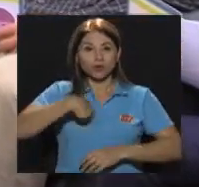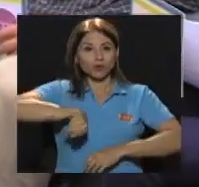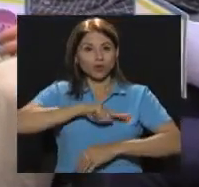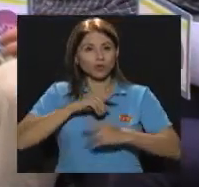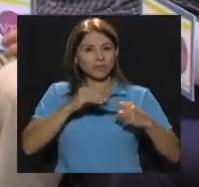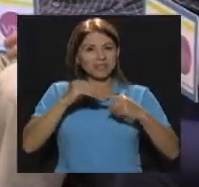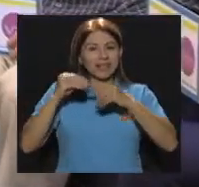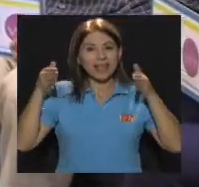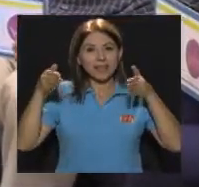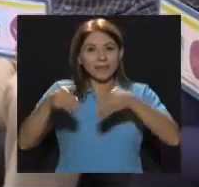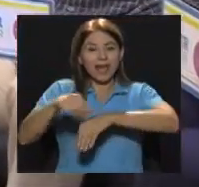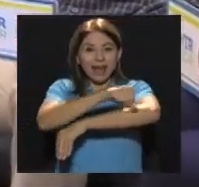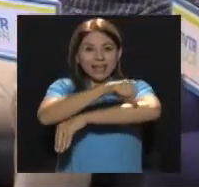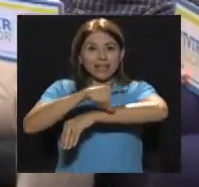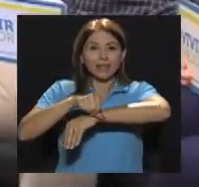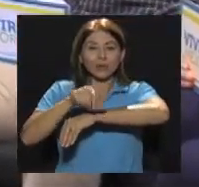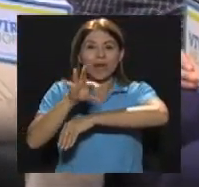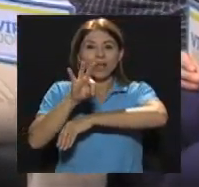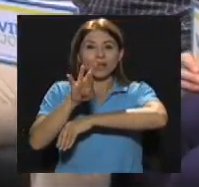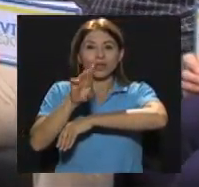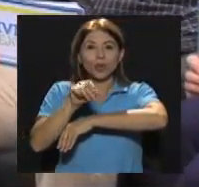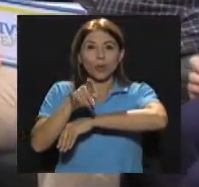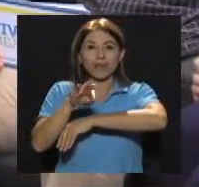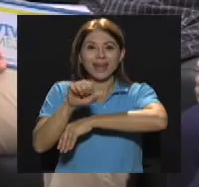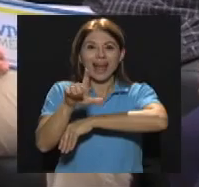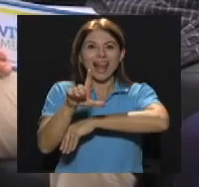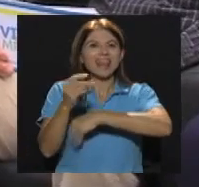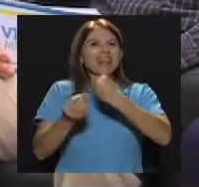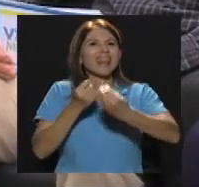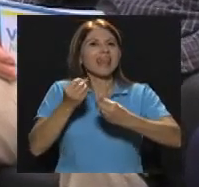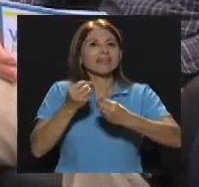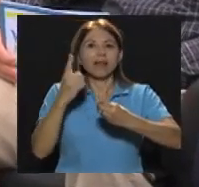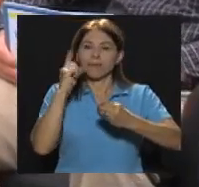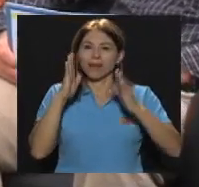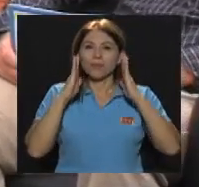es precisamente tomar en cuenta el clima, ¿verdad? Porque el clima,